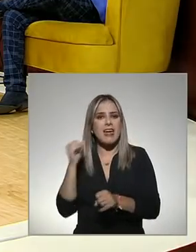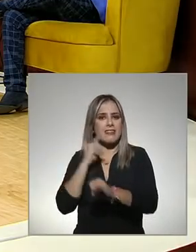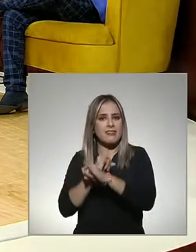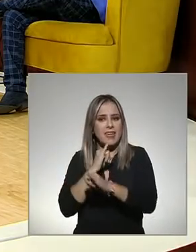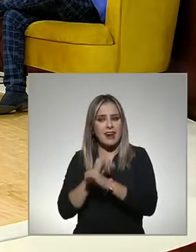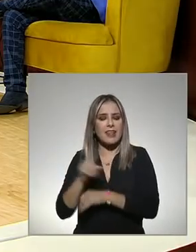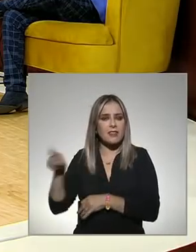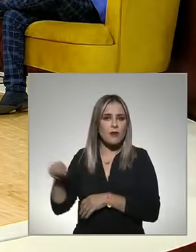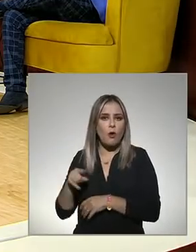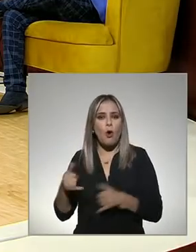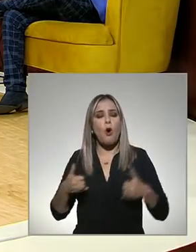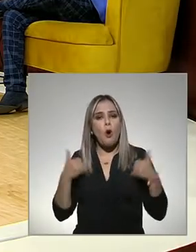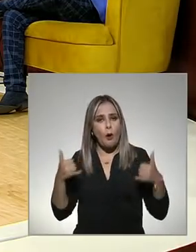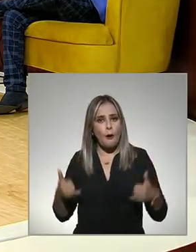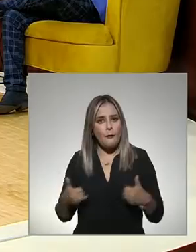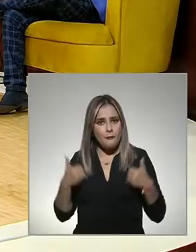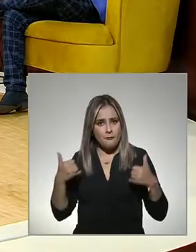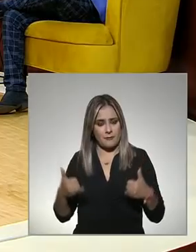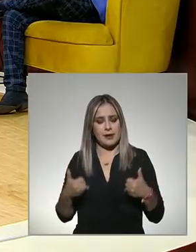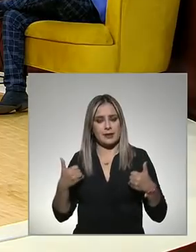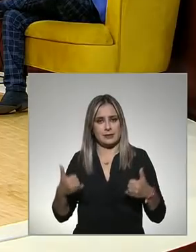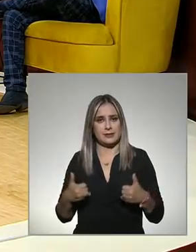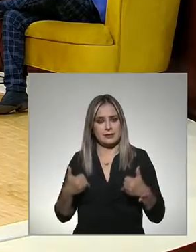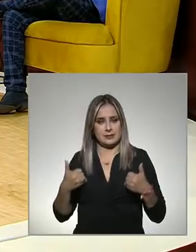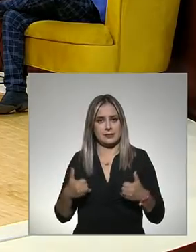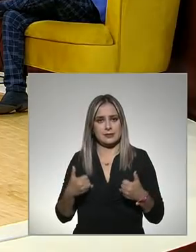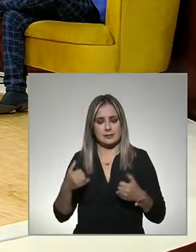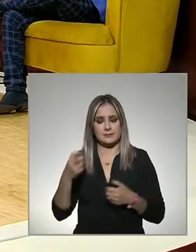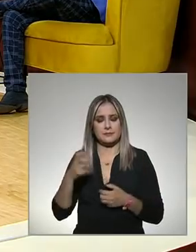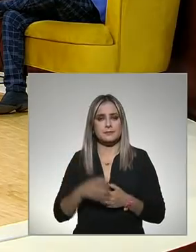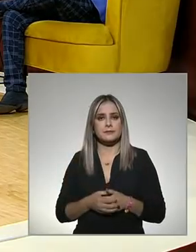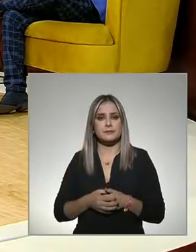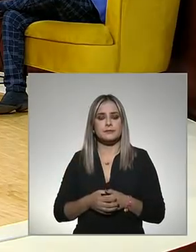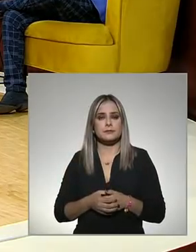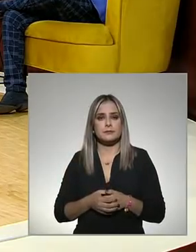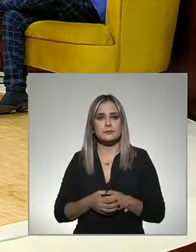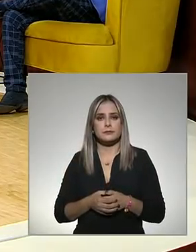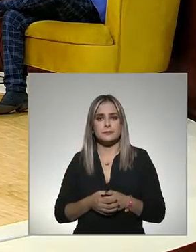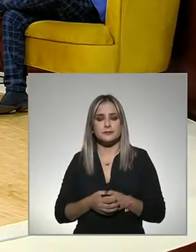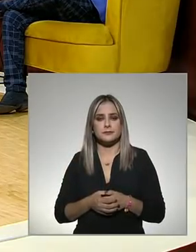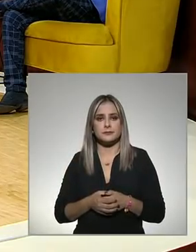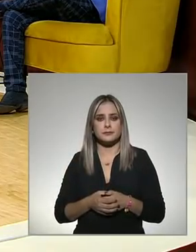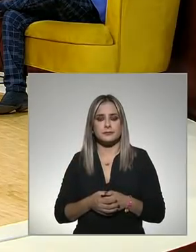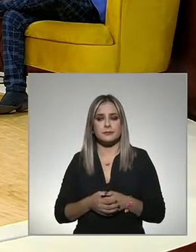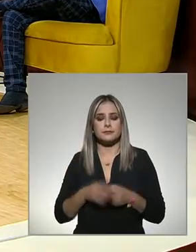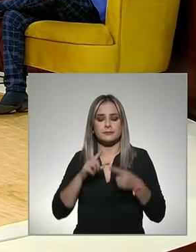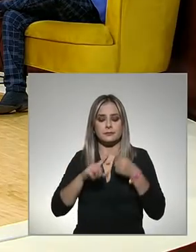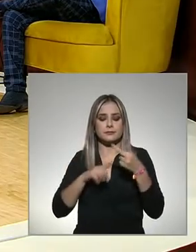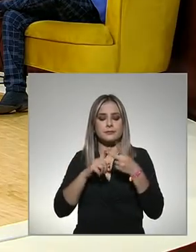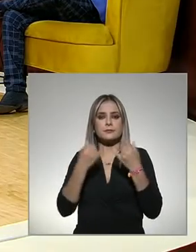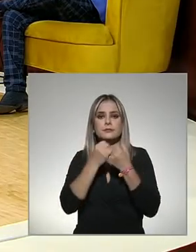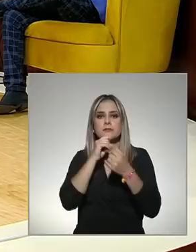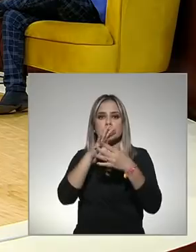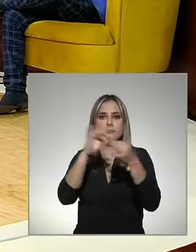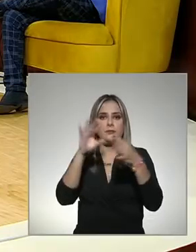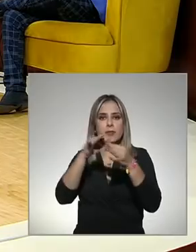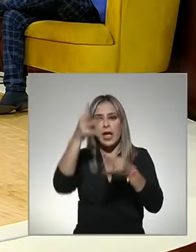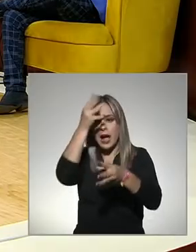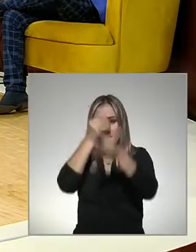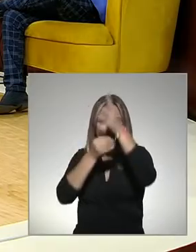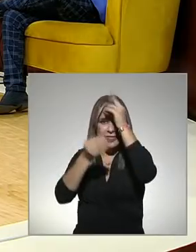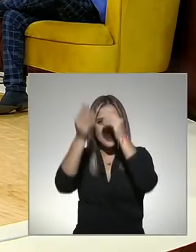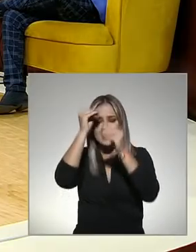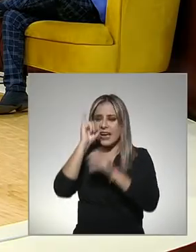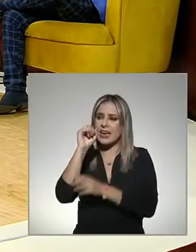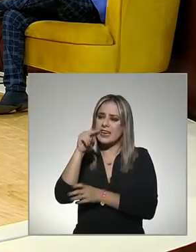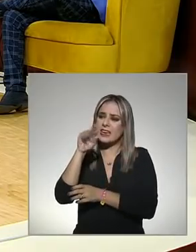las chicas, están llevando a cabo, ¿no?, en estos entornos digitales. Y también hablan de aprendizajes informales, es